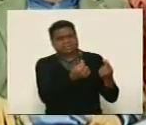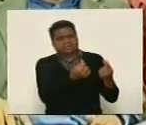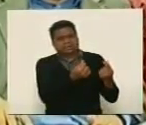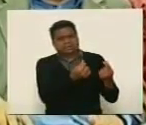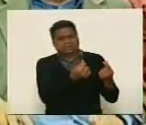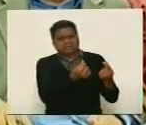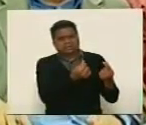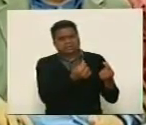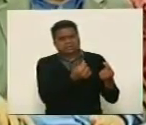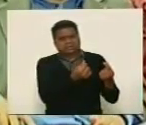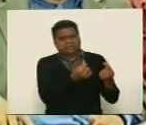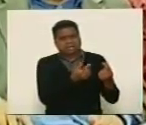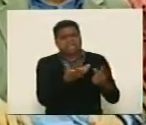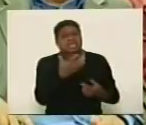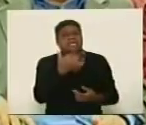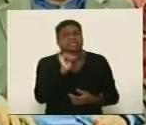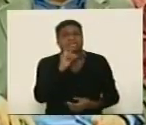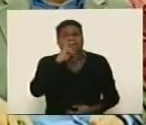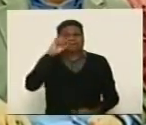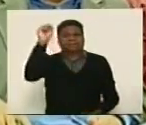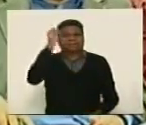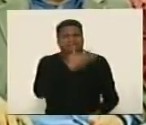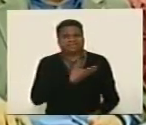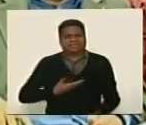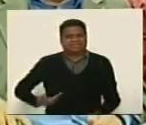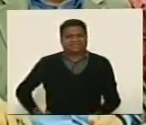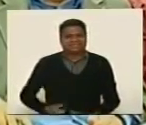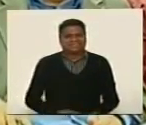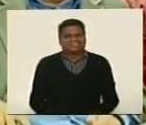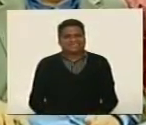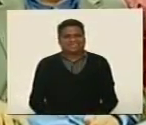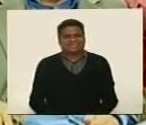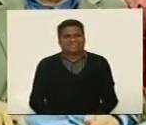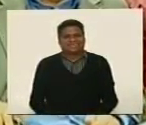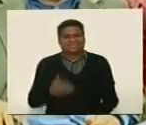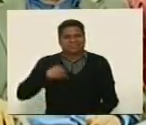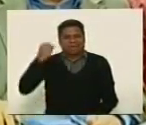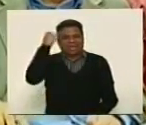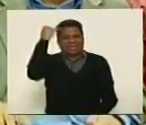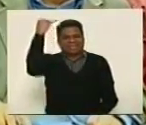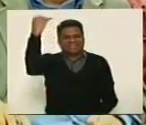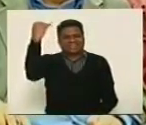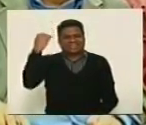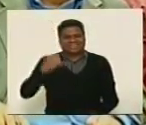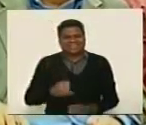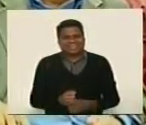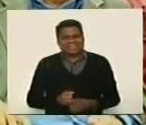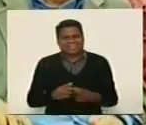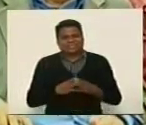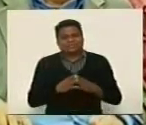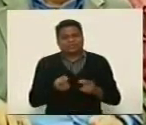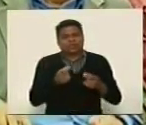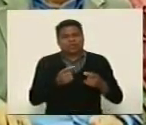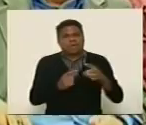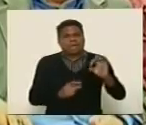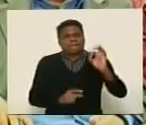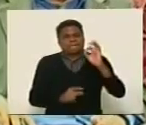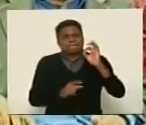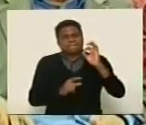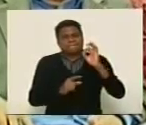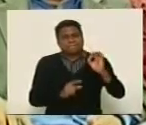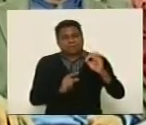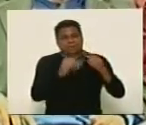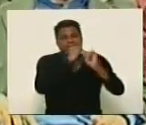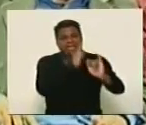tenido el presidente Nicolás Maduro con esa idea que generó el comandante Chávez de la generación de esta moneda, que sin duda